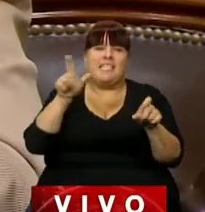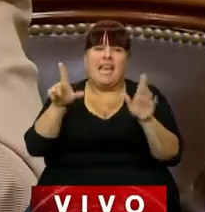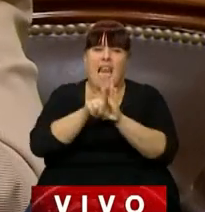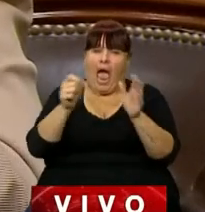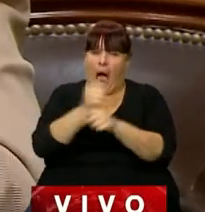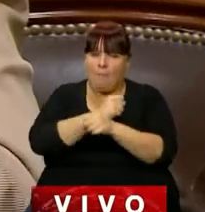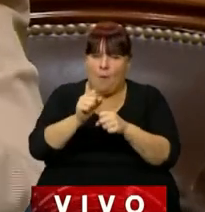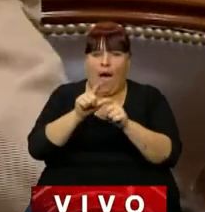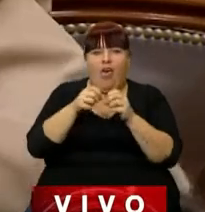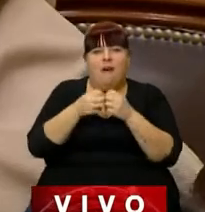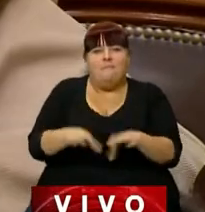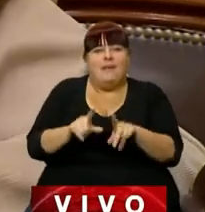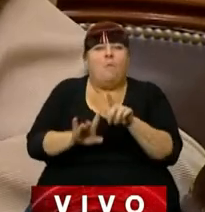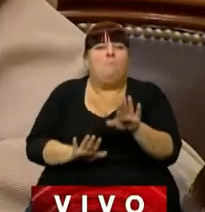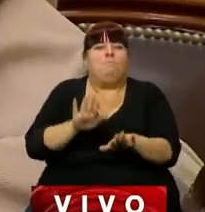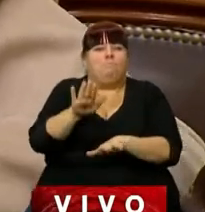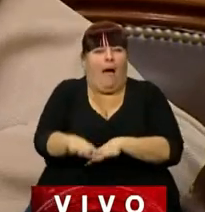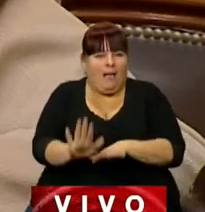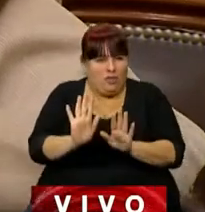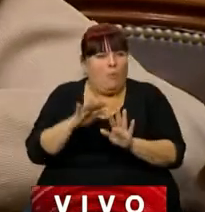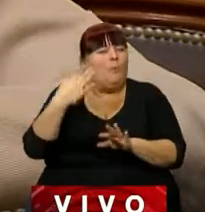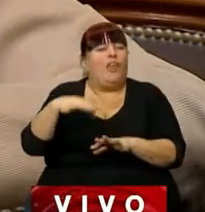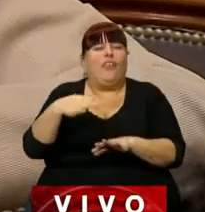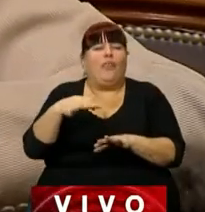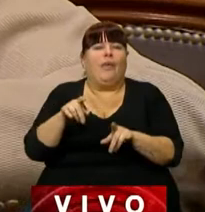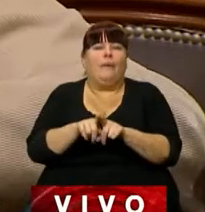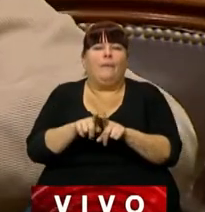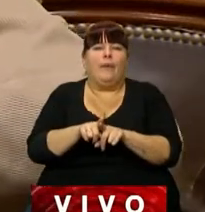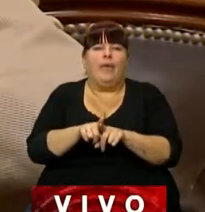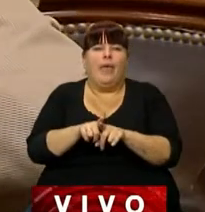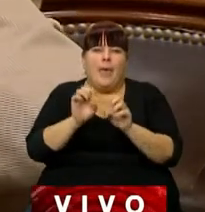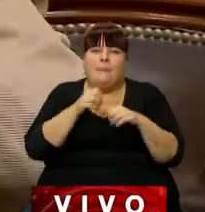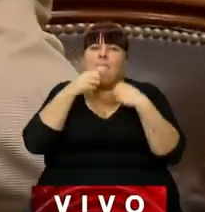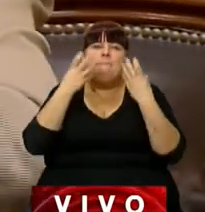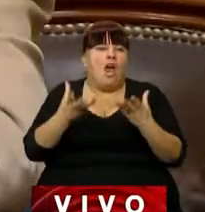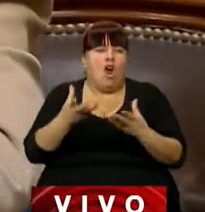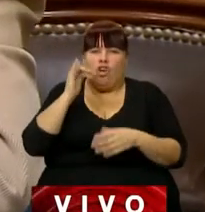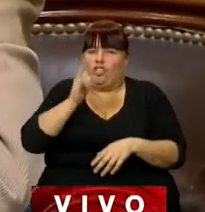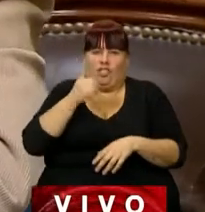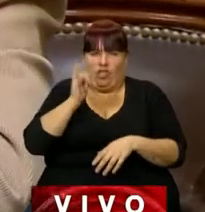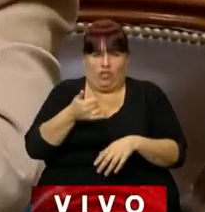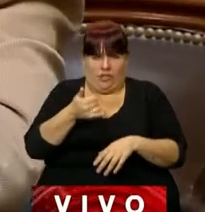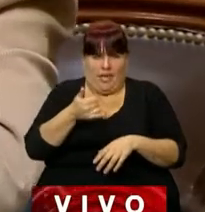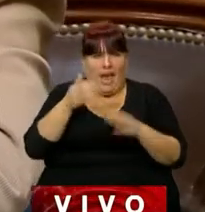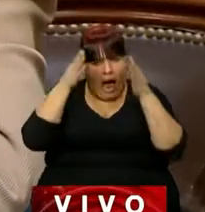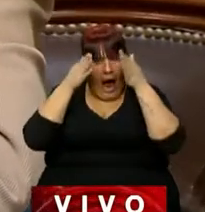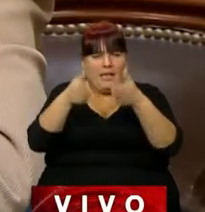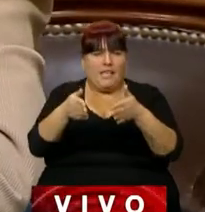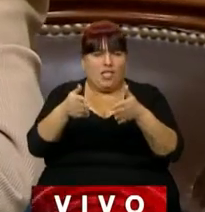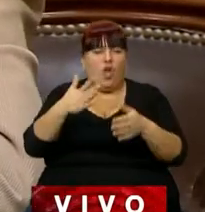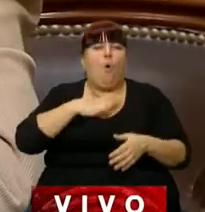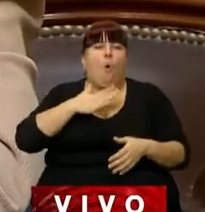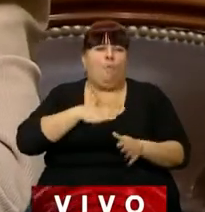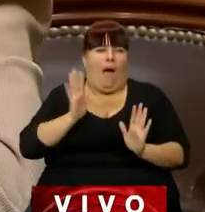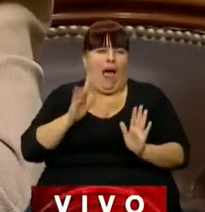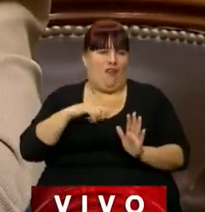ley sea el comienzo, pero que nos tiene que llevar a mejorar, sin ninguna duda, el enfoque